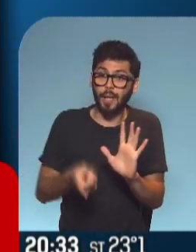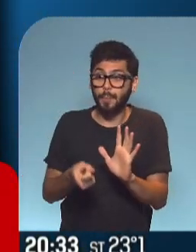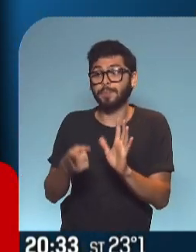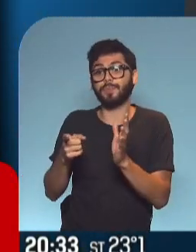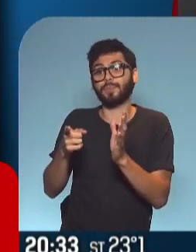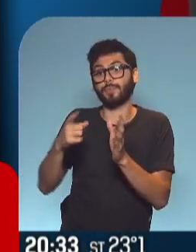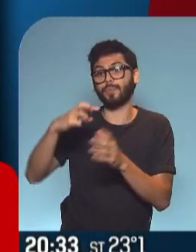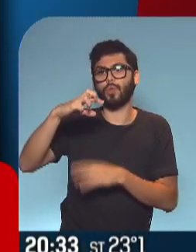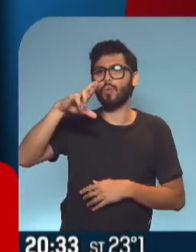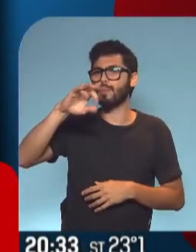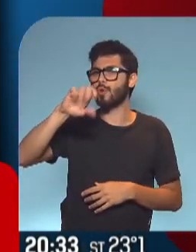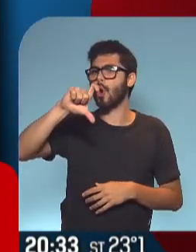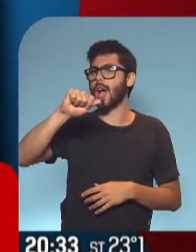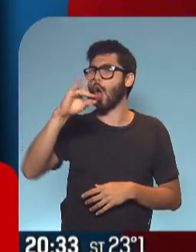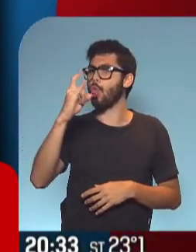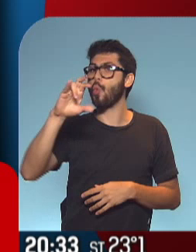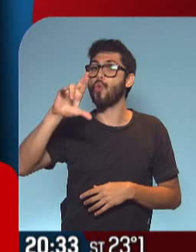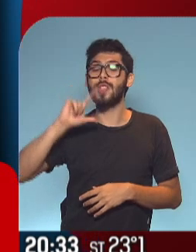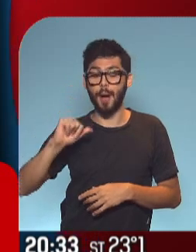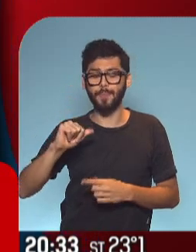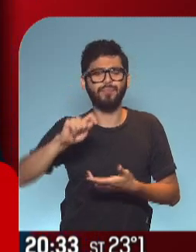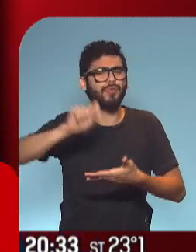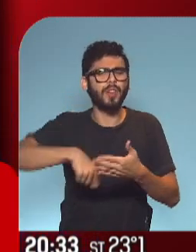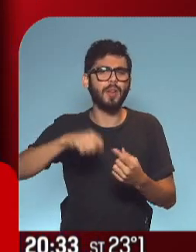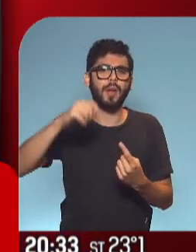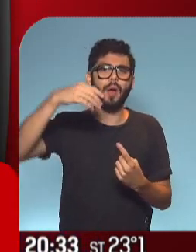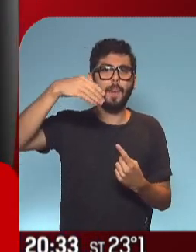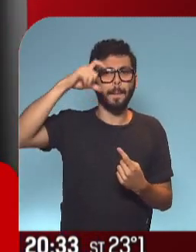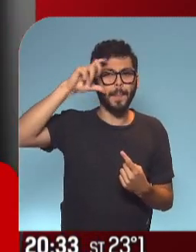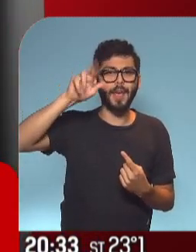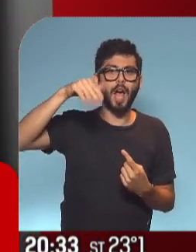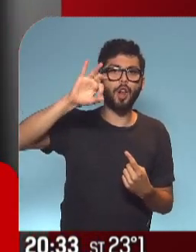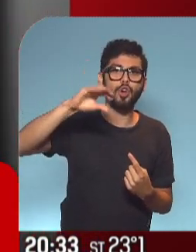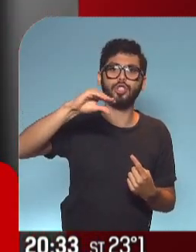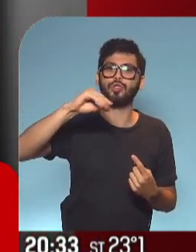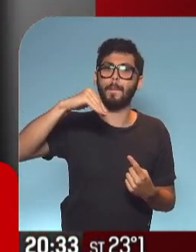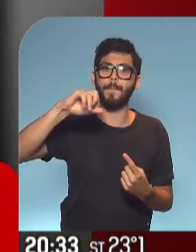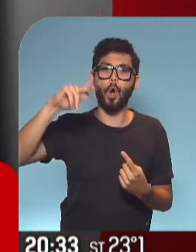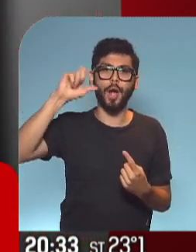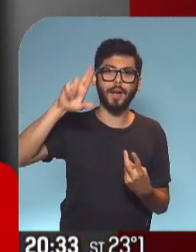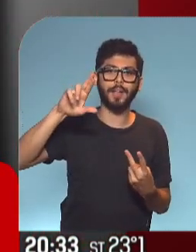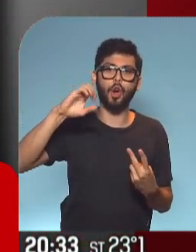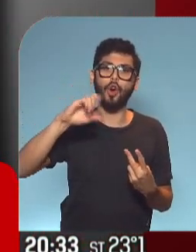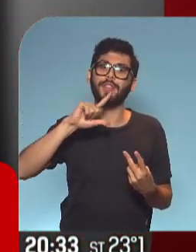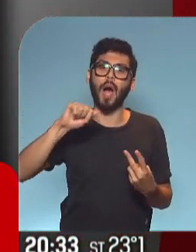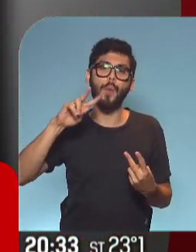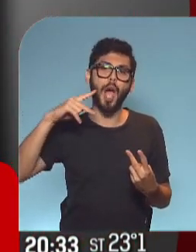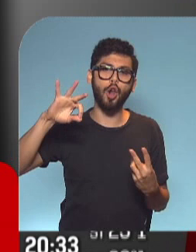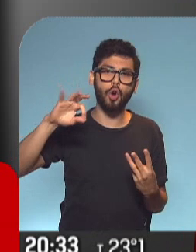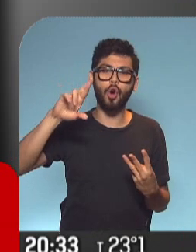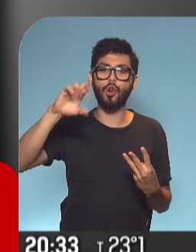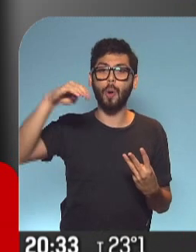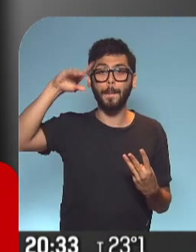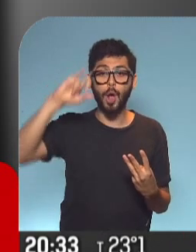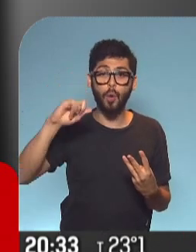investigaciones administrativas firman alejandro verano erika ex mujer cynthia ottaviano marcelo romeu eliseo álvarez y